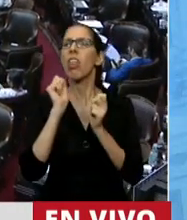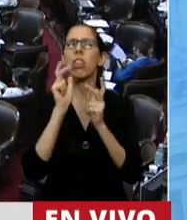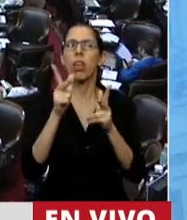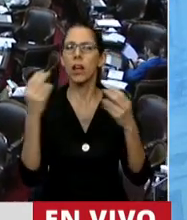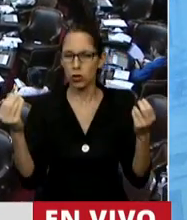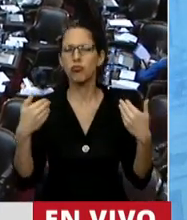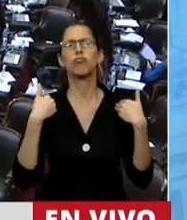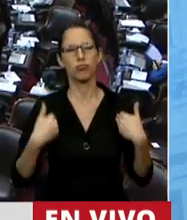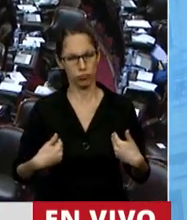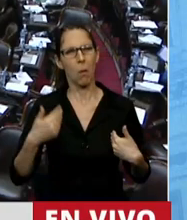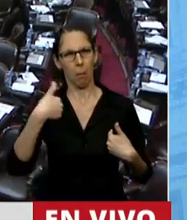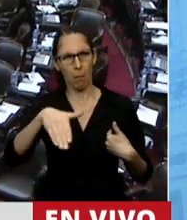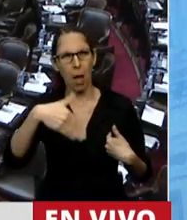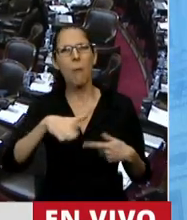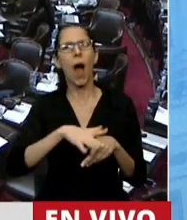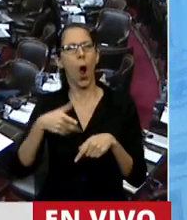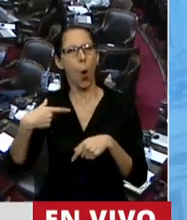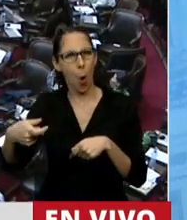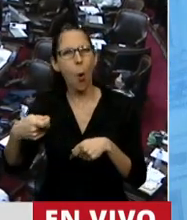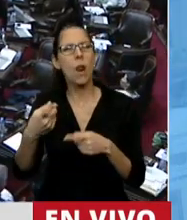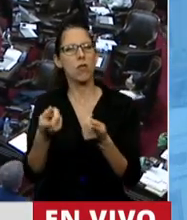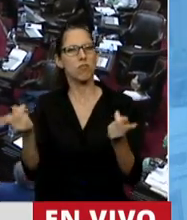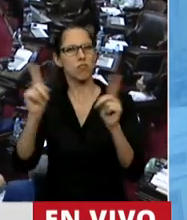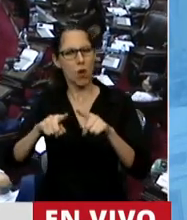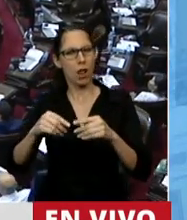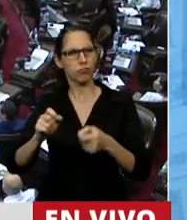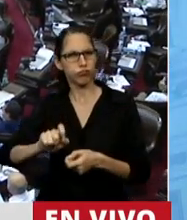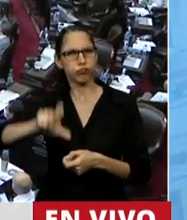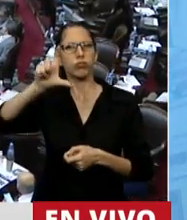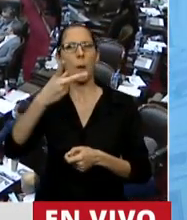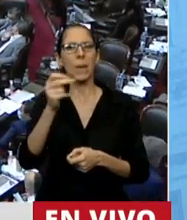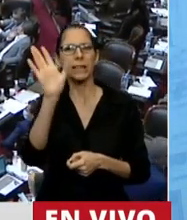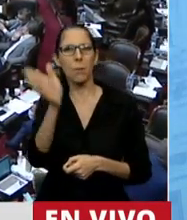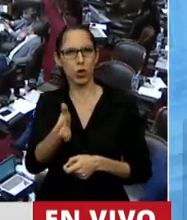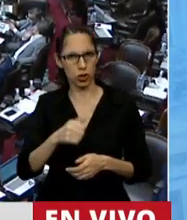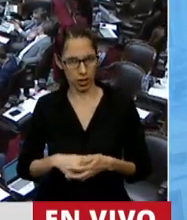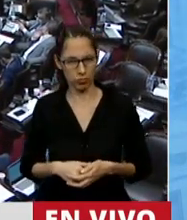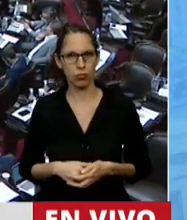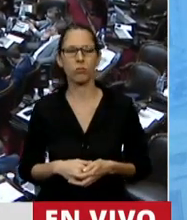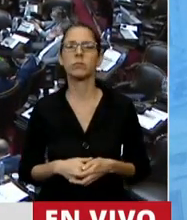a recomponer las jubilaciones en un 20%.